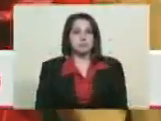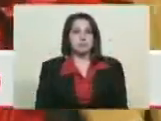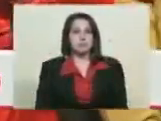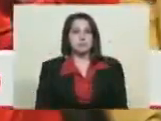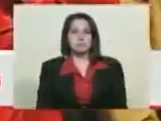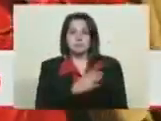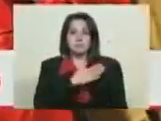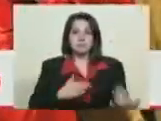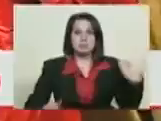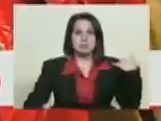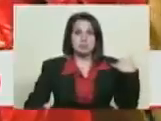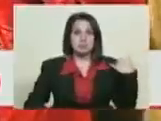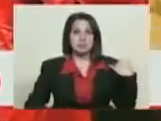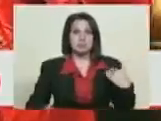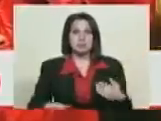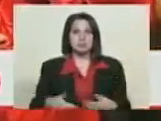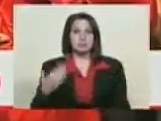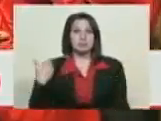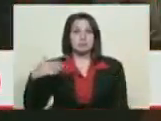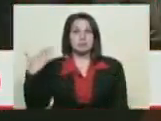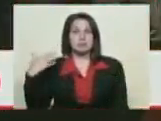Presidente, esto fue hace